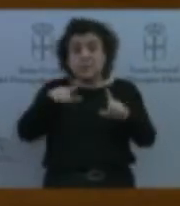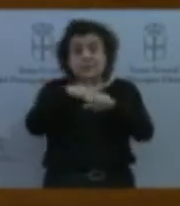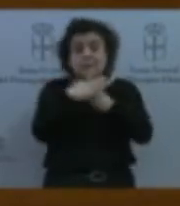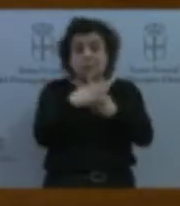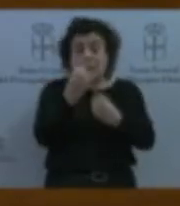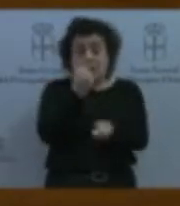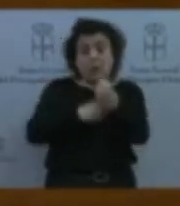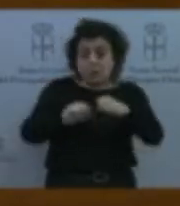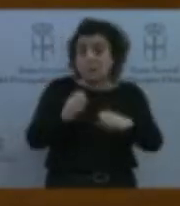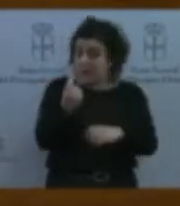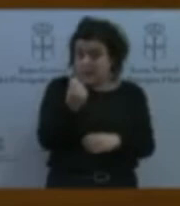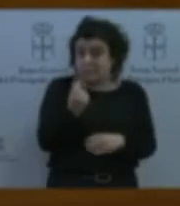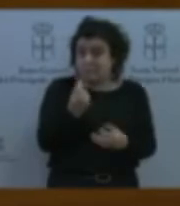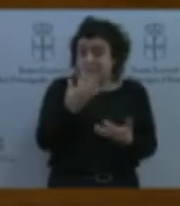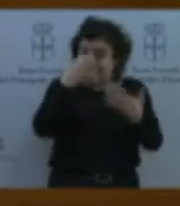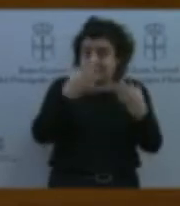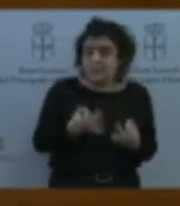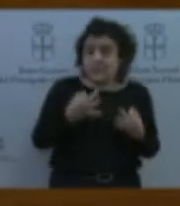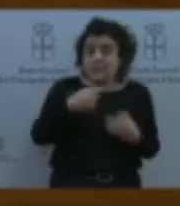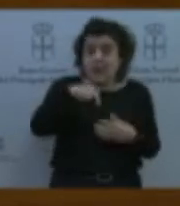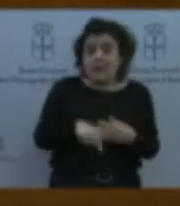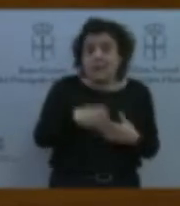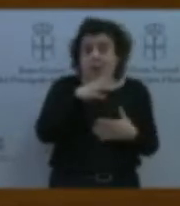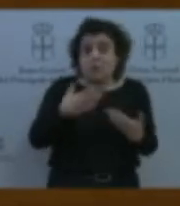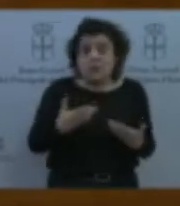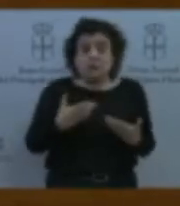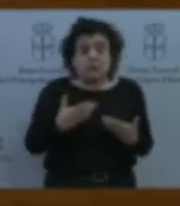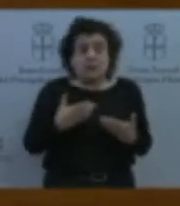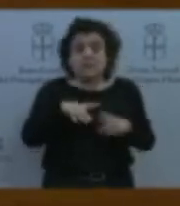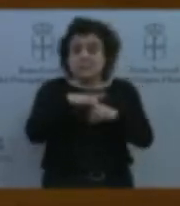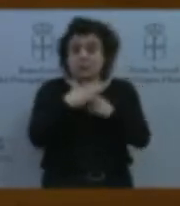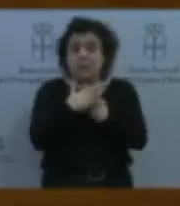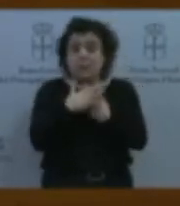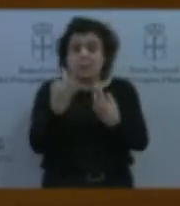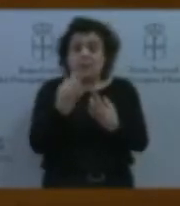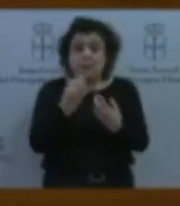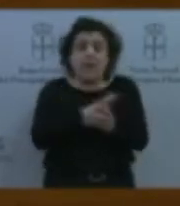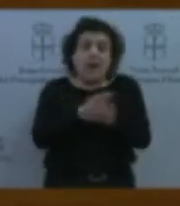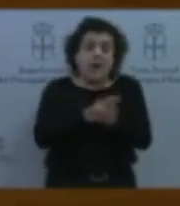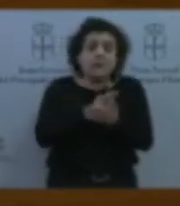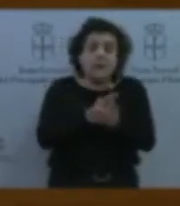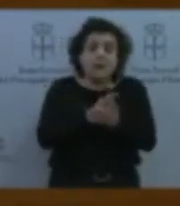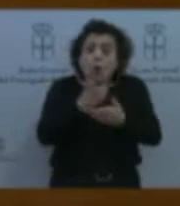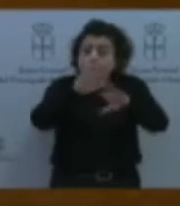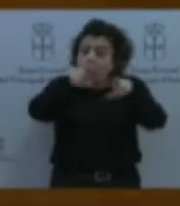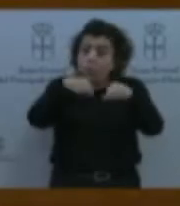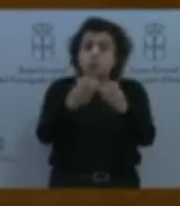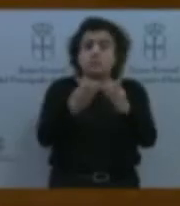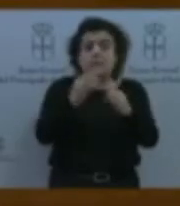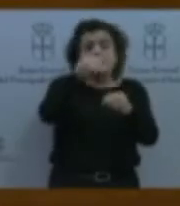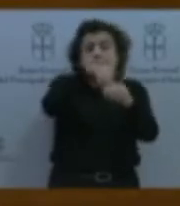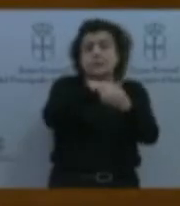aquí es una situación que también hay que decirlo. Ustedes votaron los presupuestos y quéjense de los incumplimientos. El Partido Popular no votó